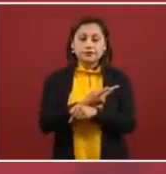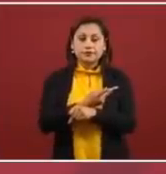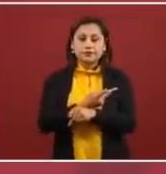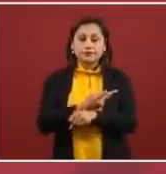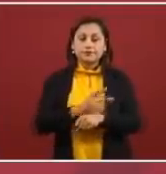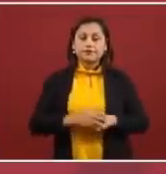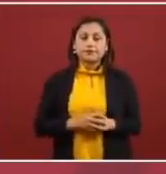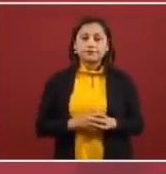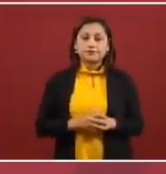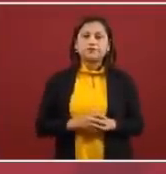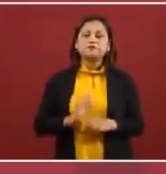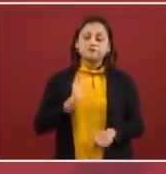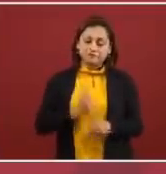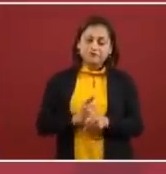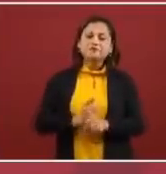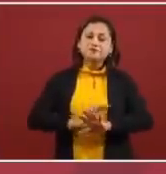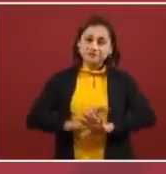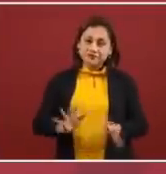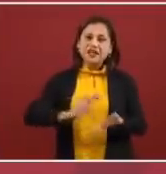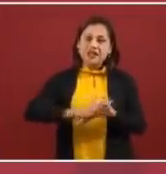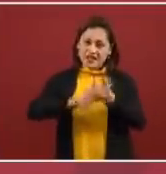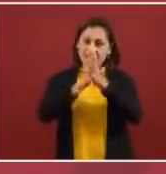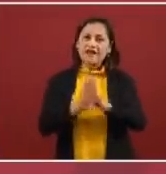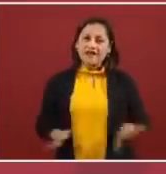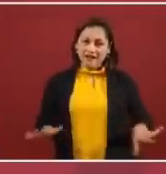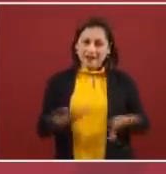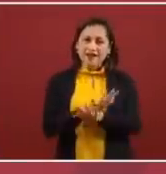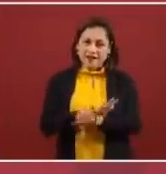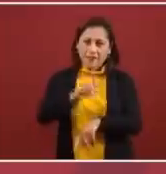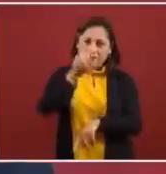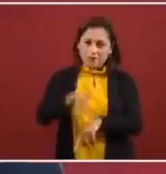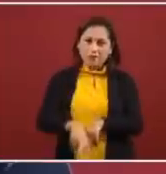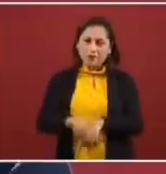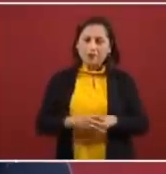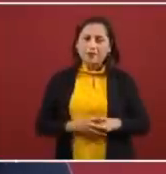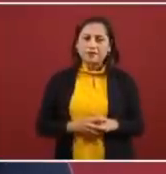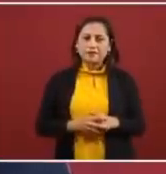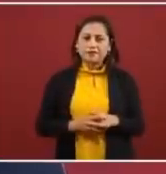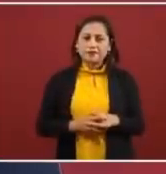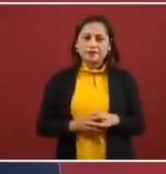hay un cambio verdadero y